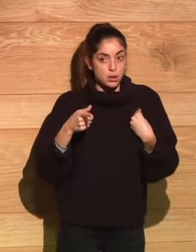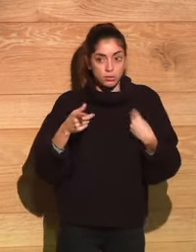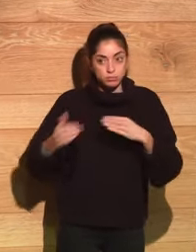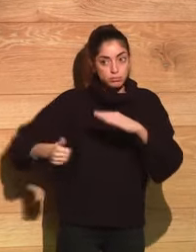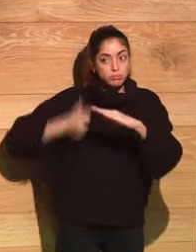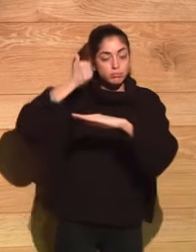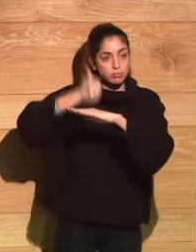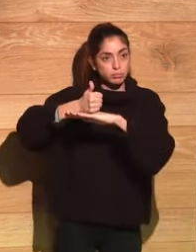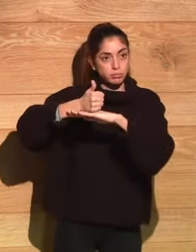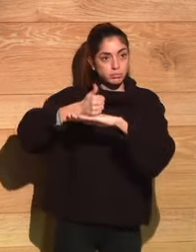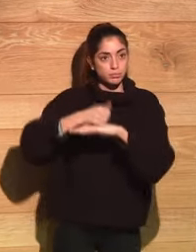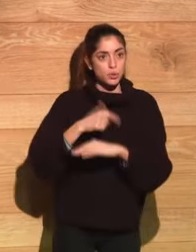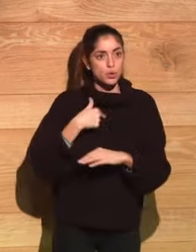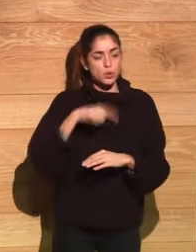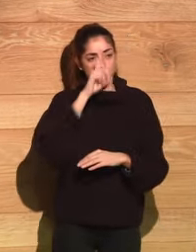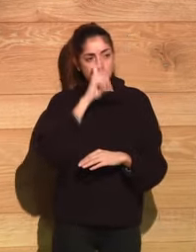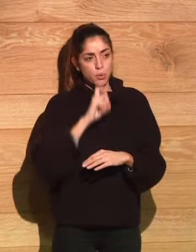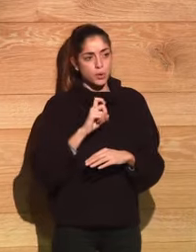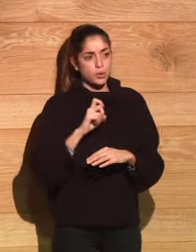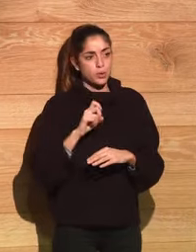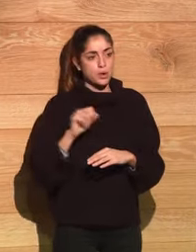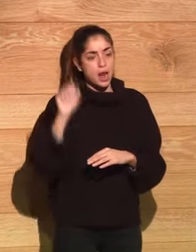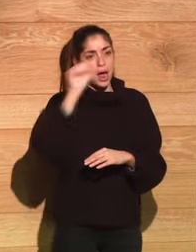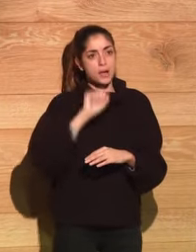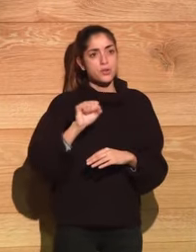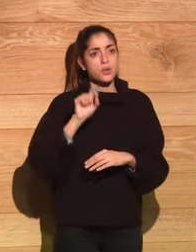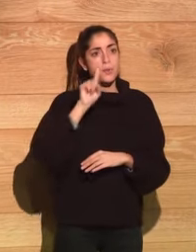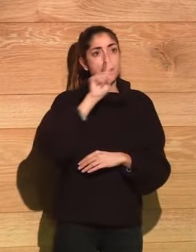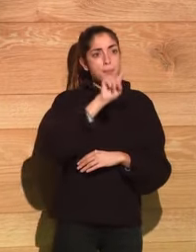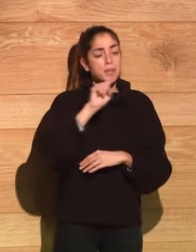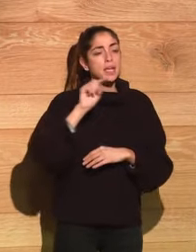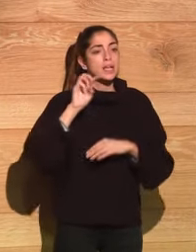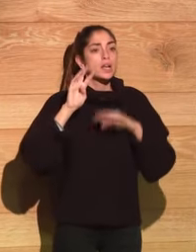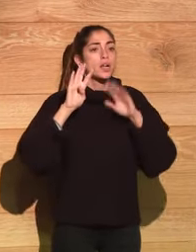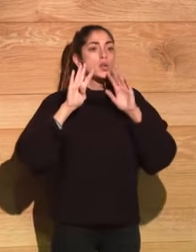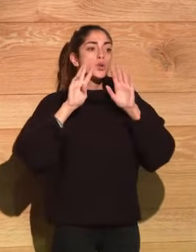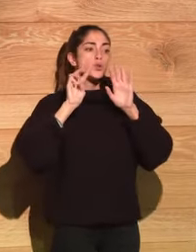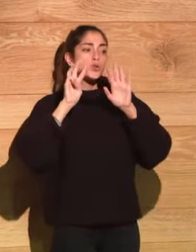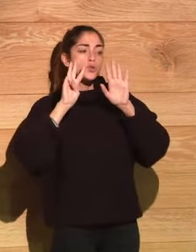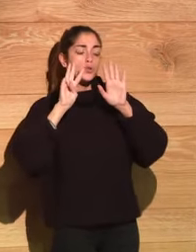año, no muy tarde, en